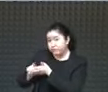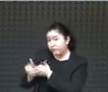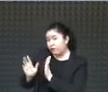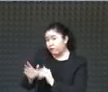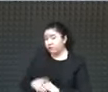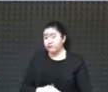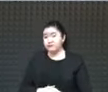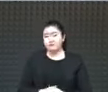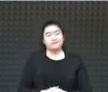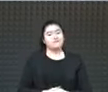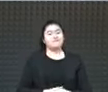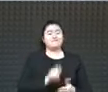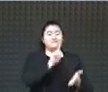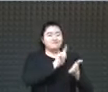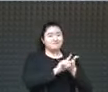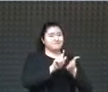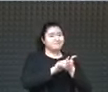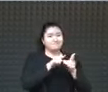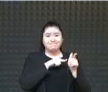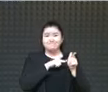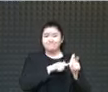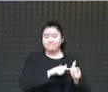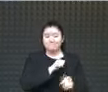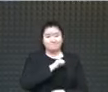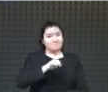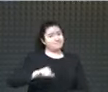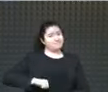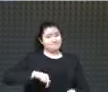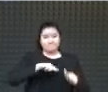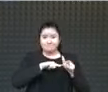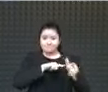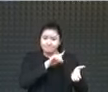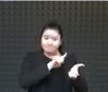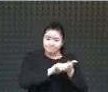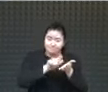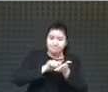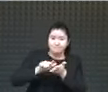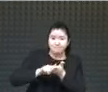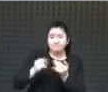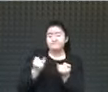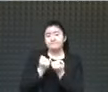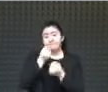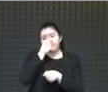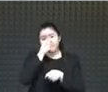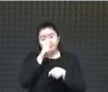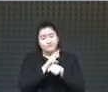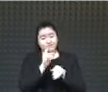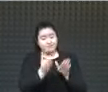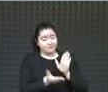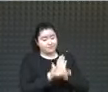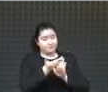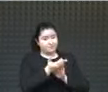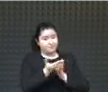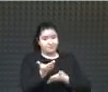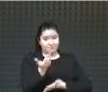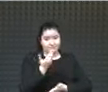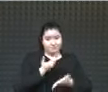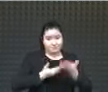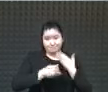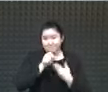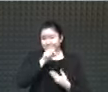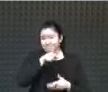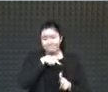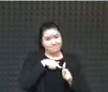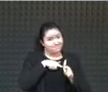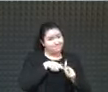No se ha interrumpido la limpieza por parte de las alcaldías y por parte de la Secretaría de Obras y Servicios, han seguido. Y en la medida